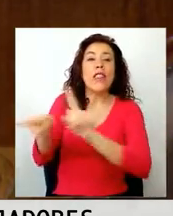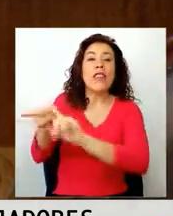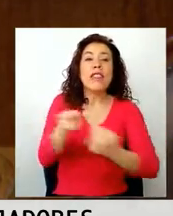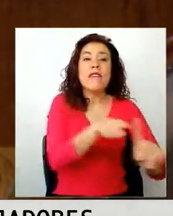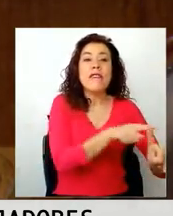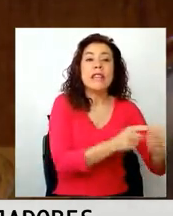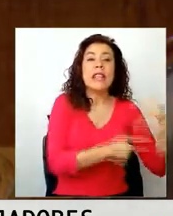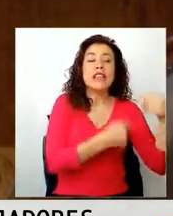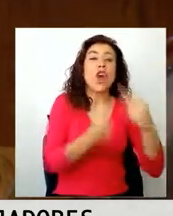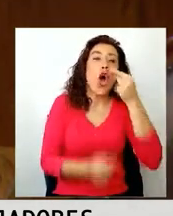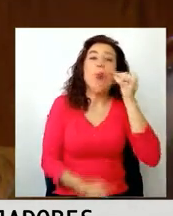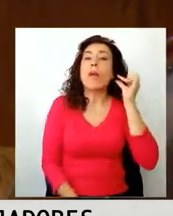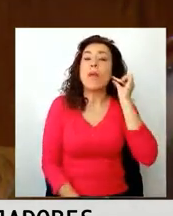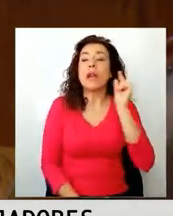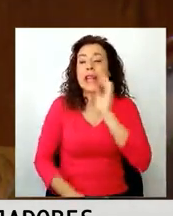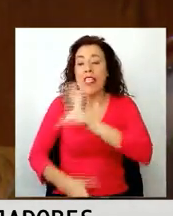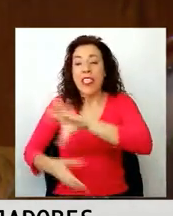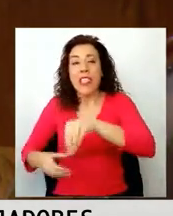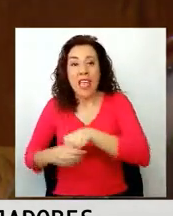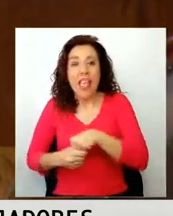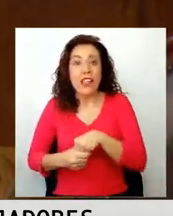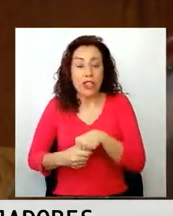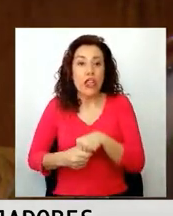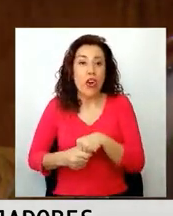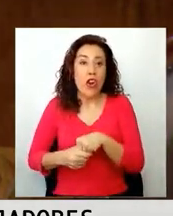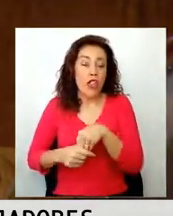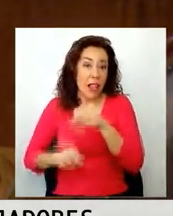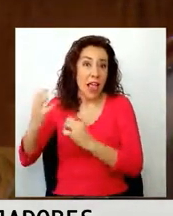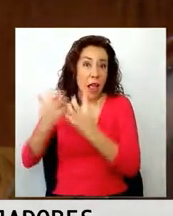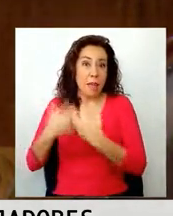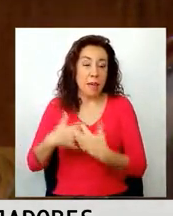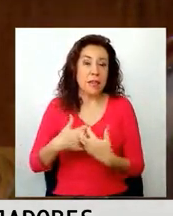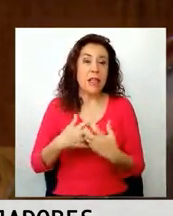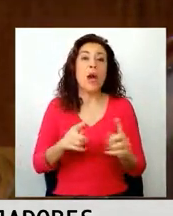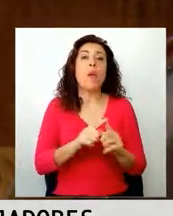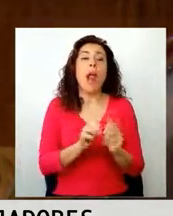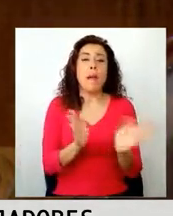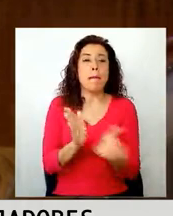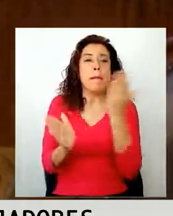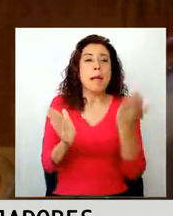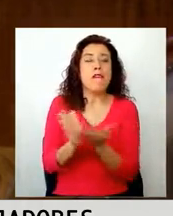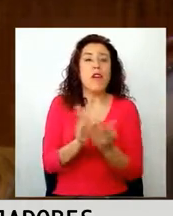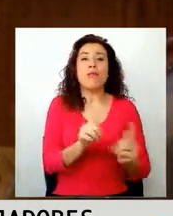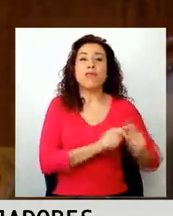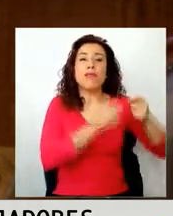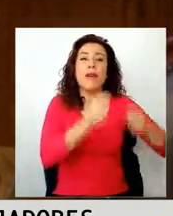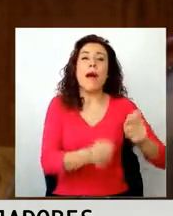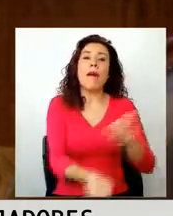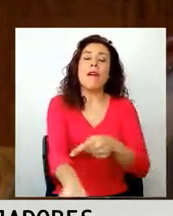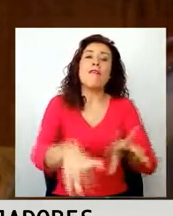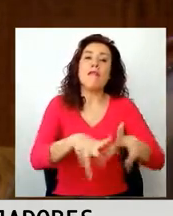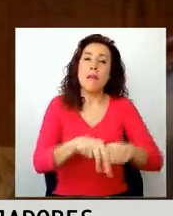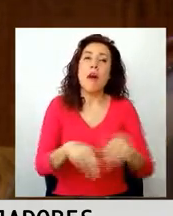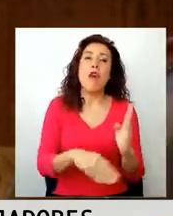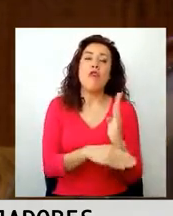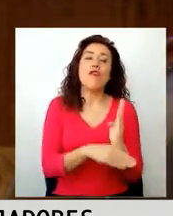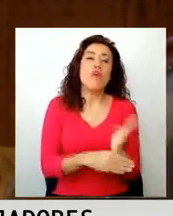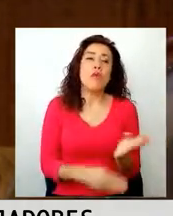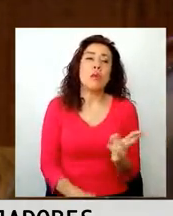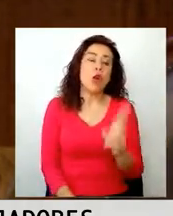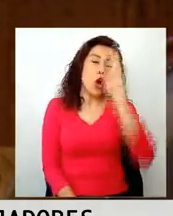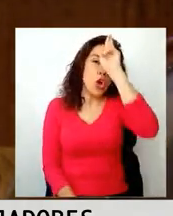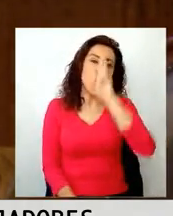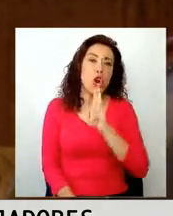mujeres que forman parte de él haciendo un legado bibliográfico para la familia resultando fundamental el rol de la corporación